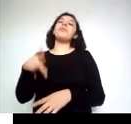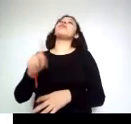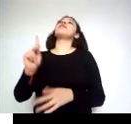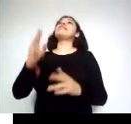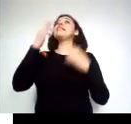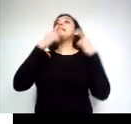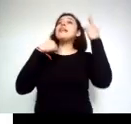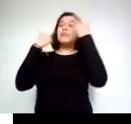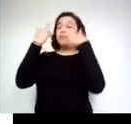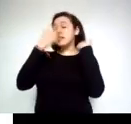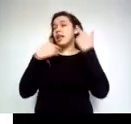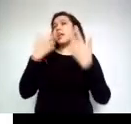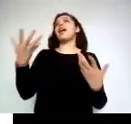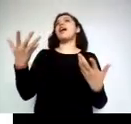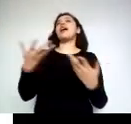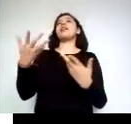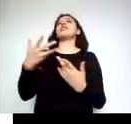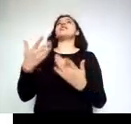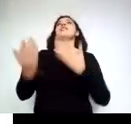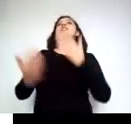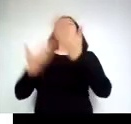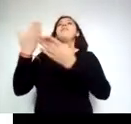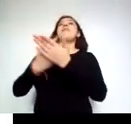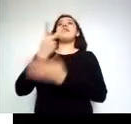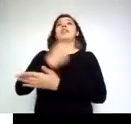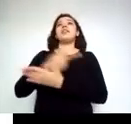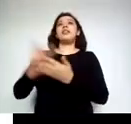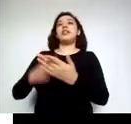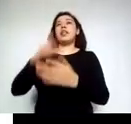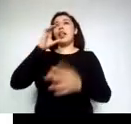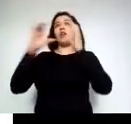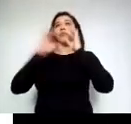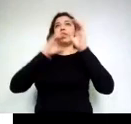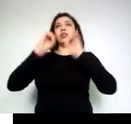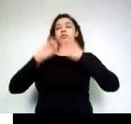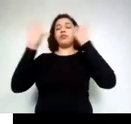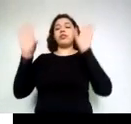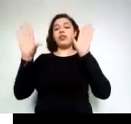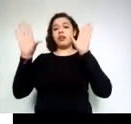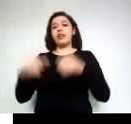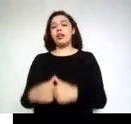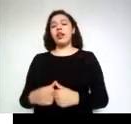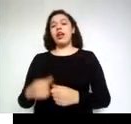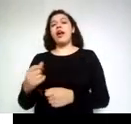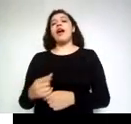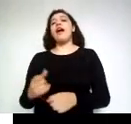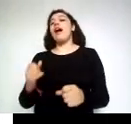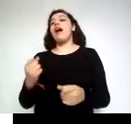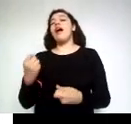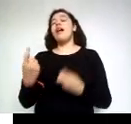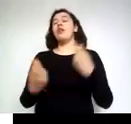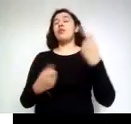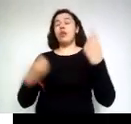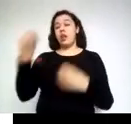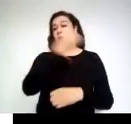pues es que se pongan todos estos planes de trabajo, sea la comunicación muy clara. Algunos de las organizaciones que